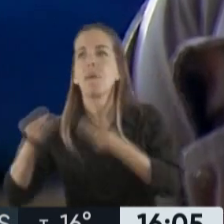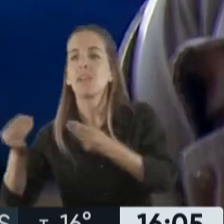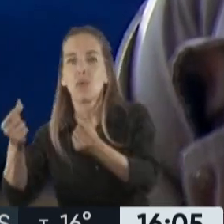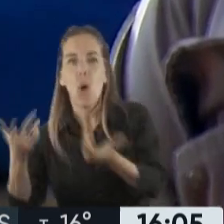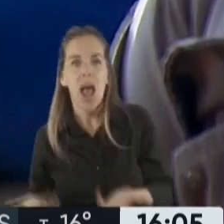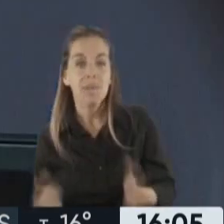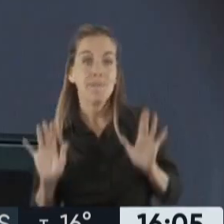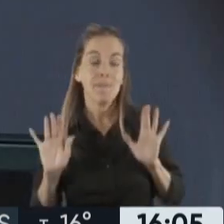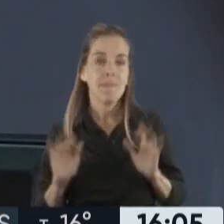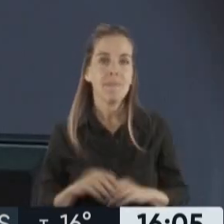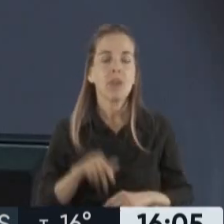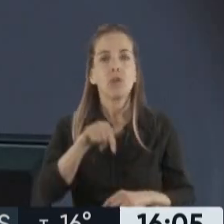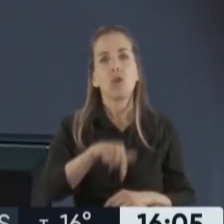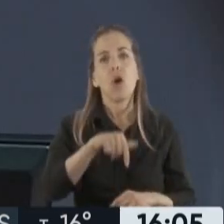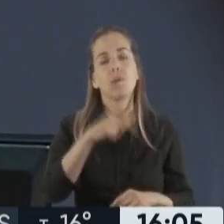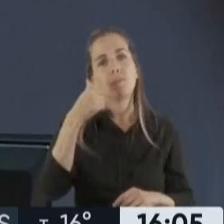Entonces lo llamé hoy a Julián.